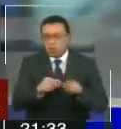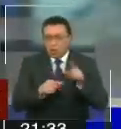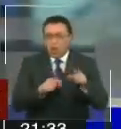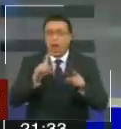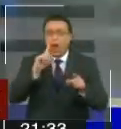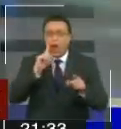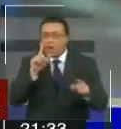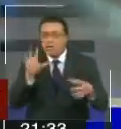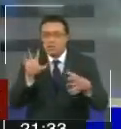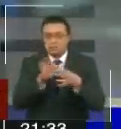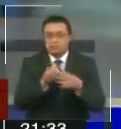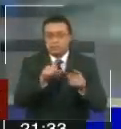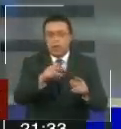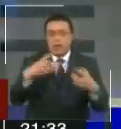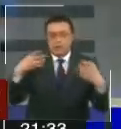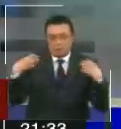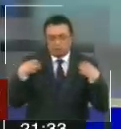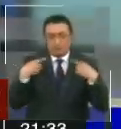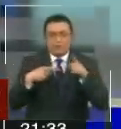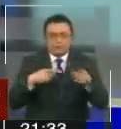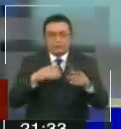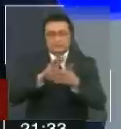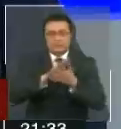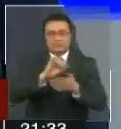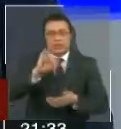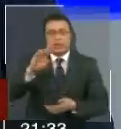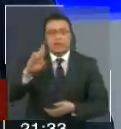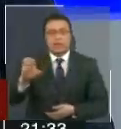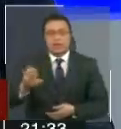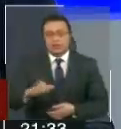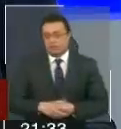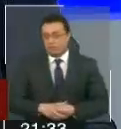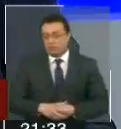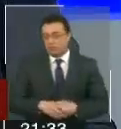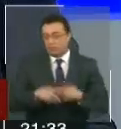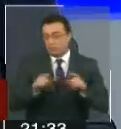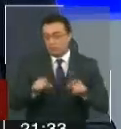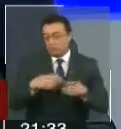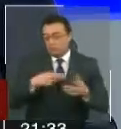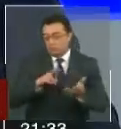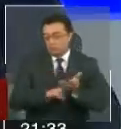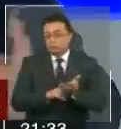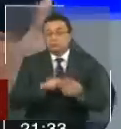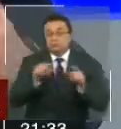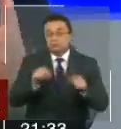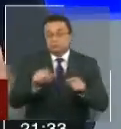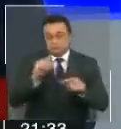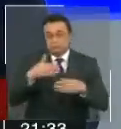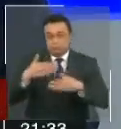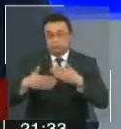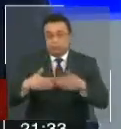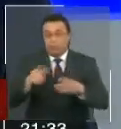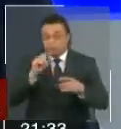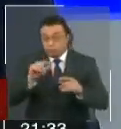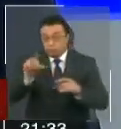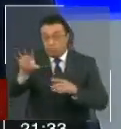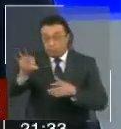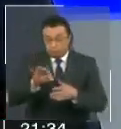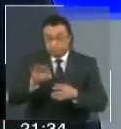hay una vinculación, una responsabilidad penal de Echeire en este caso? Sí, efectivamente la petición de procesamiento, ese es el nombre